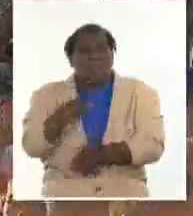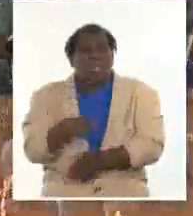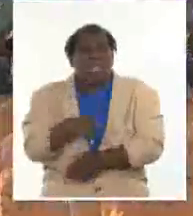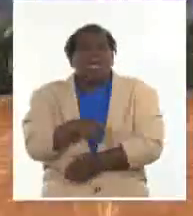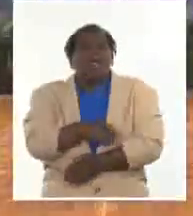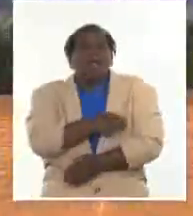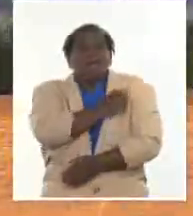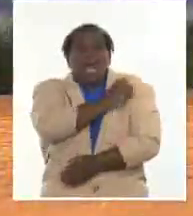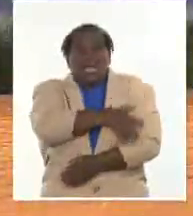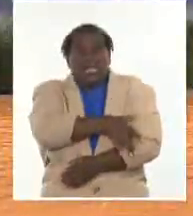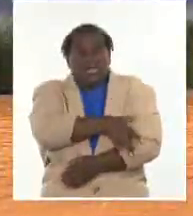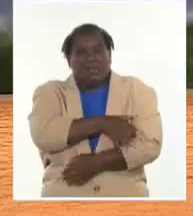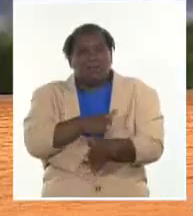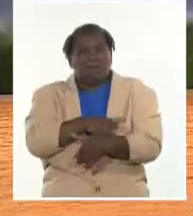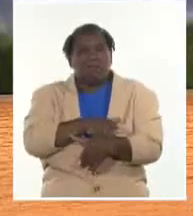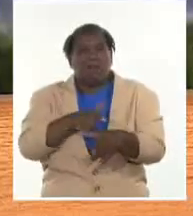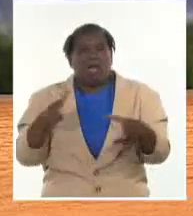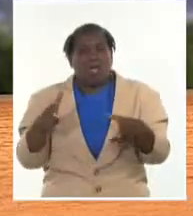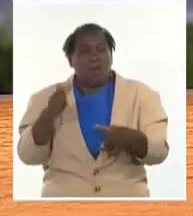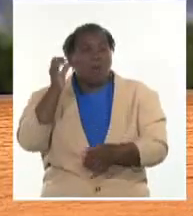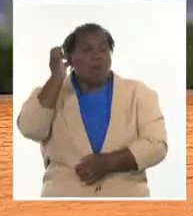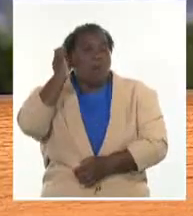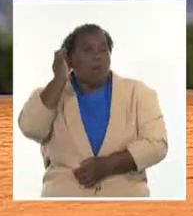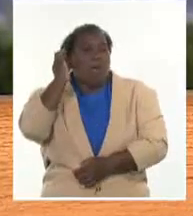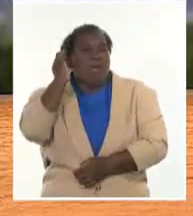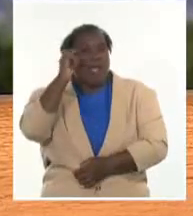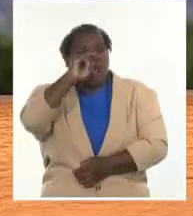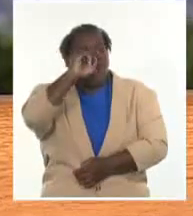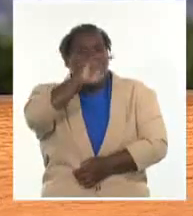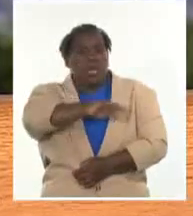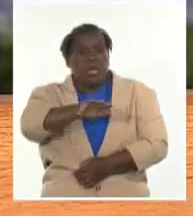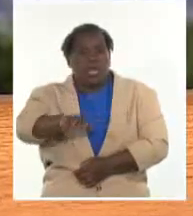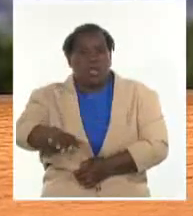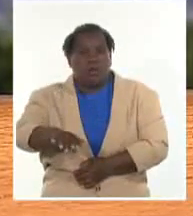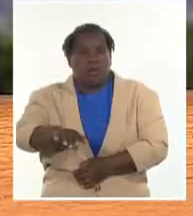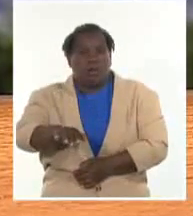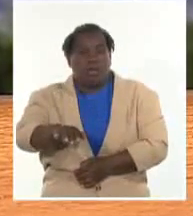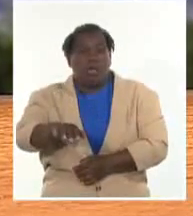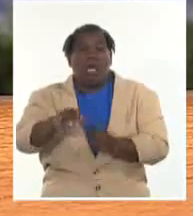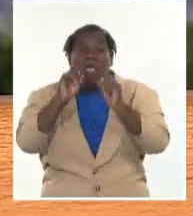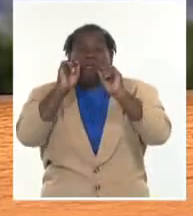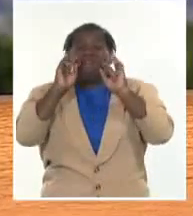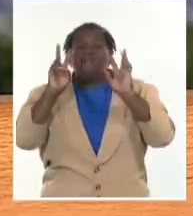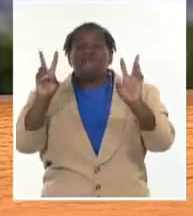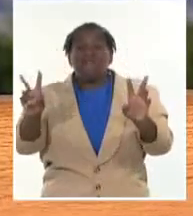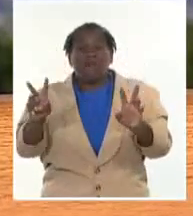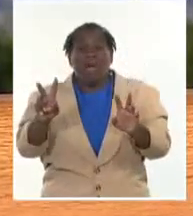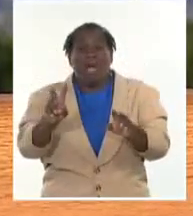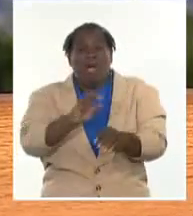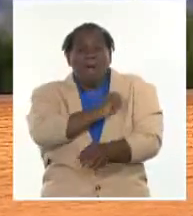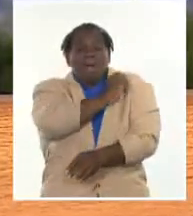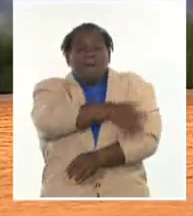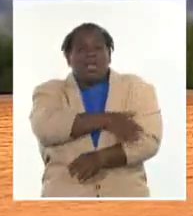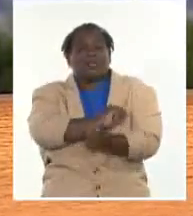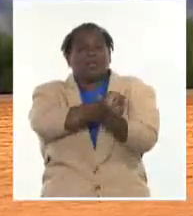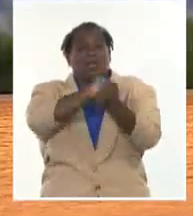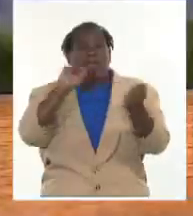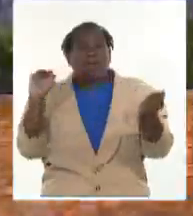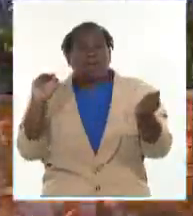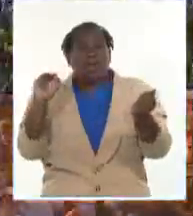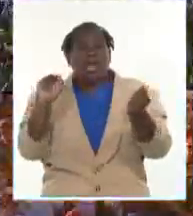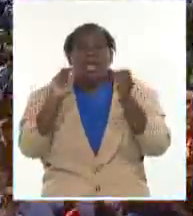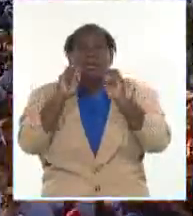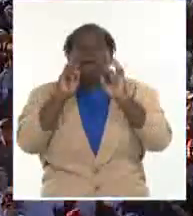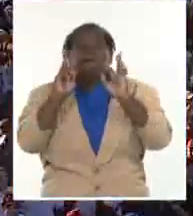en su mayoría mujeres y niños. ¡Viva Palestina libre! ¡Viva!